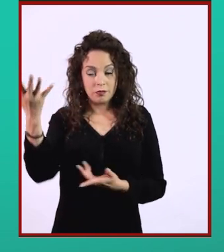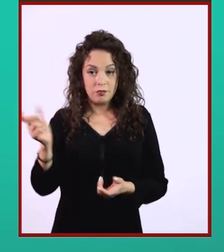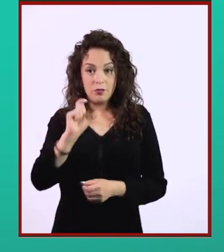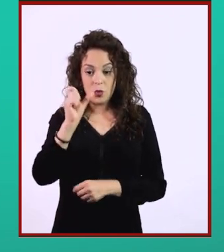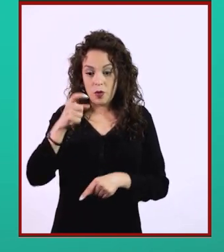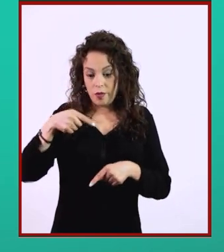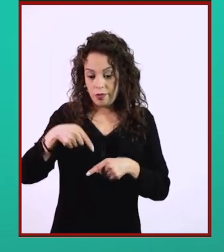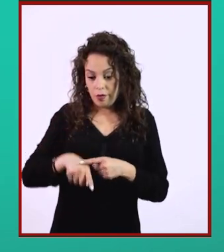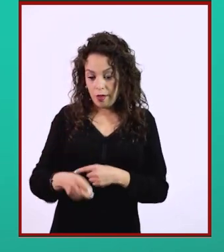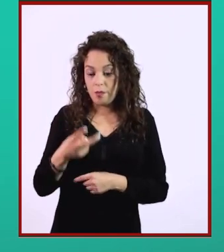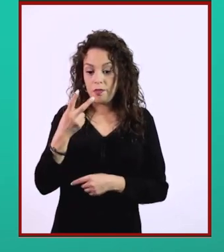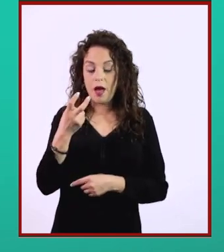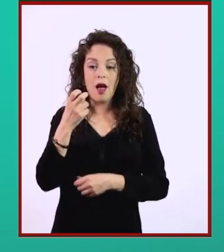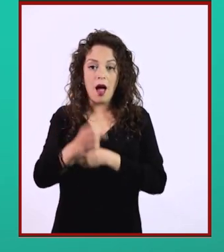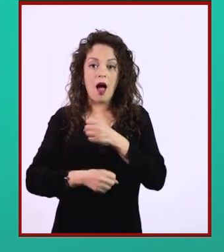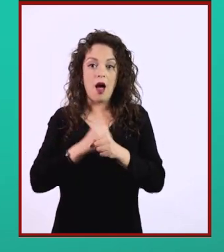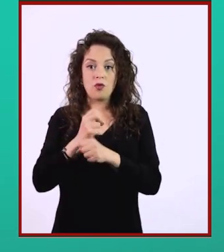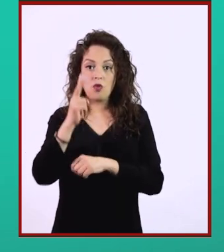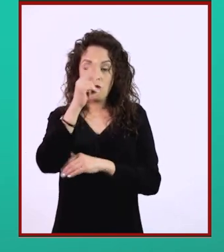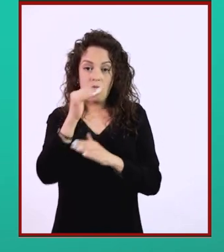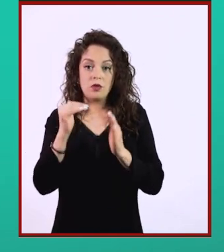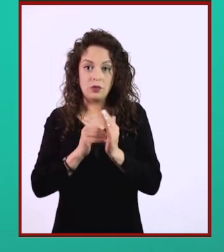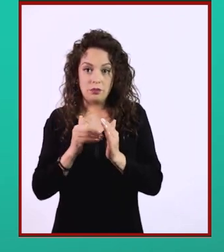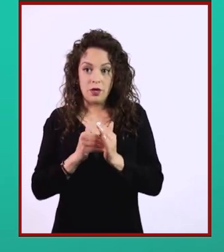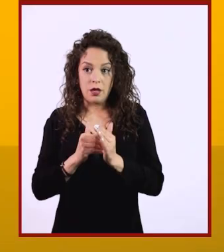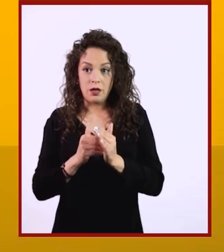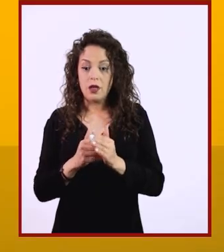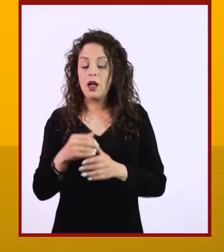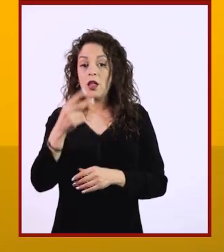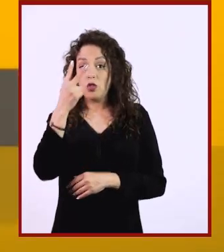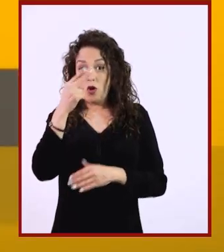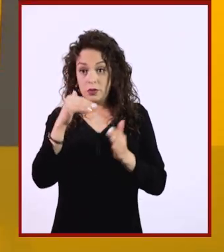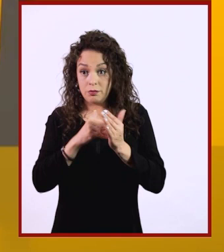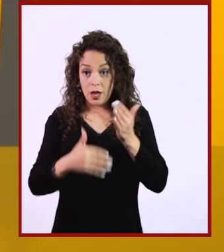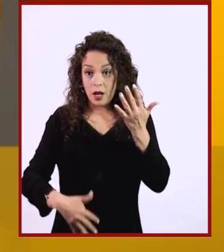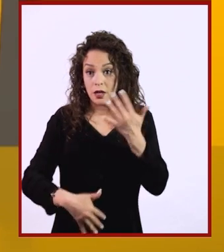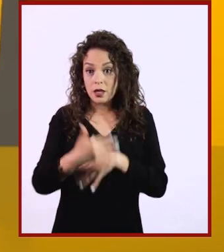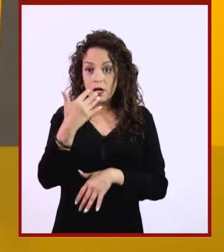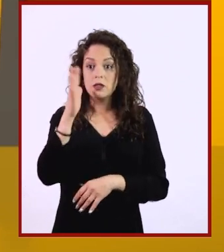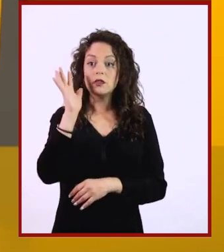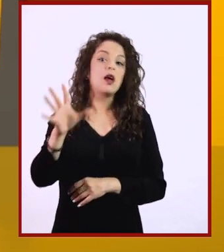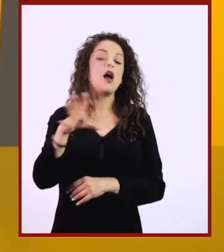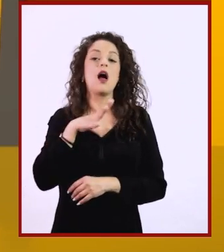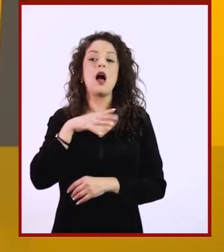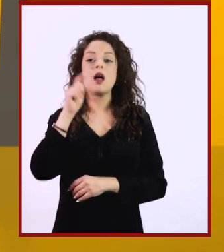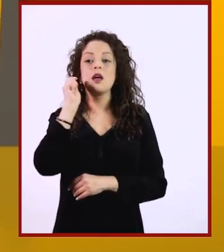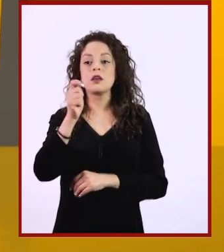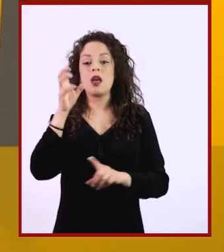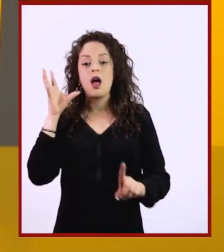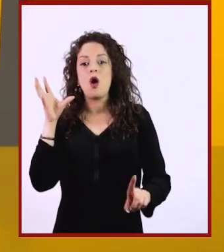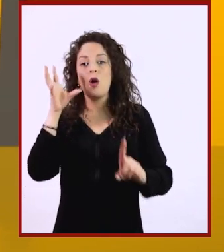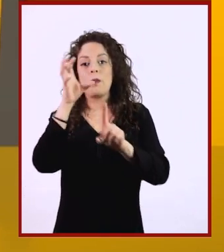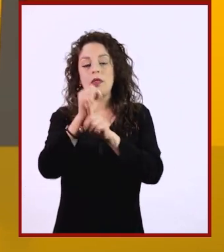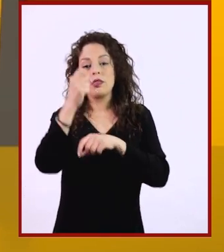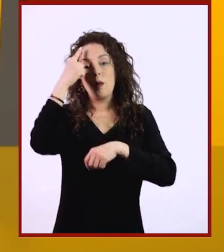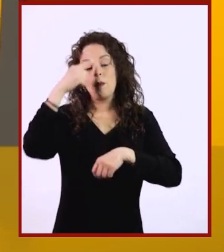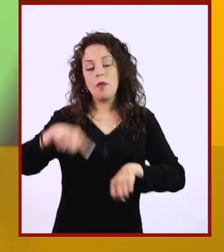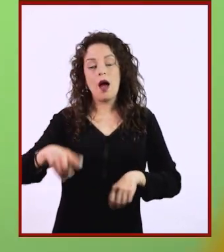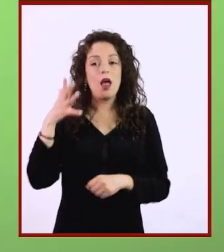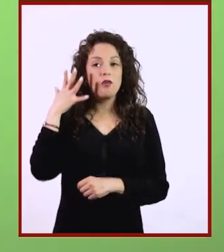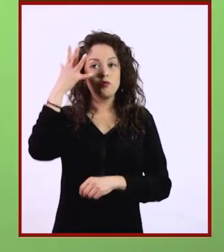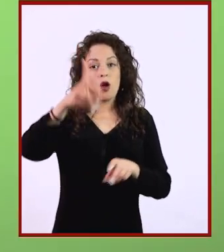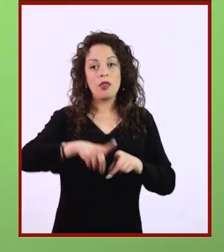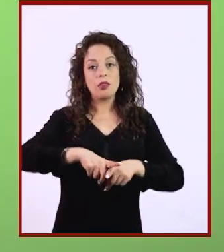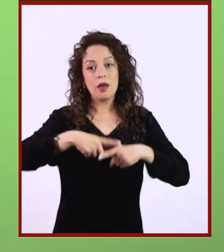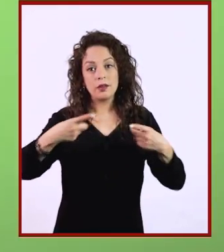¿no? Al inicio del año 2000. Llega 2015 y se adoptan los objetivos de desarrollo sostenible ya con una